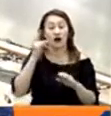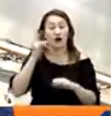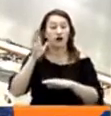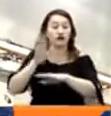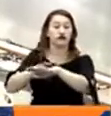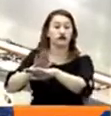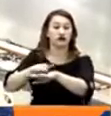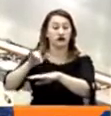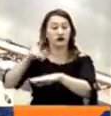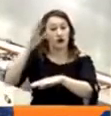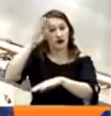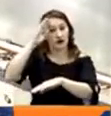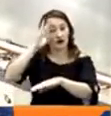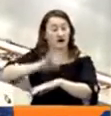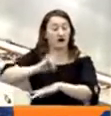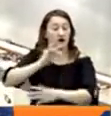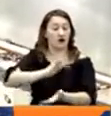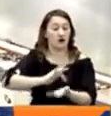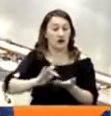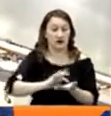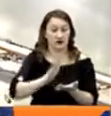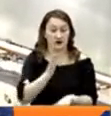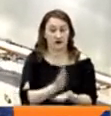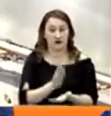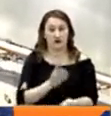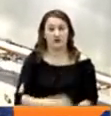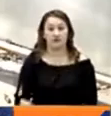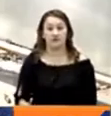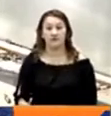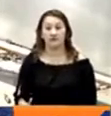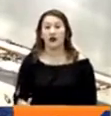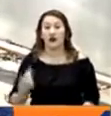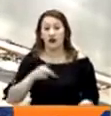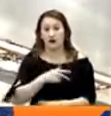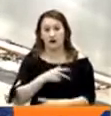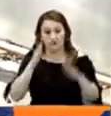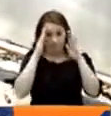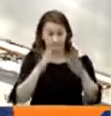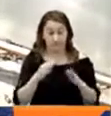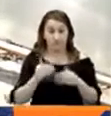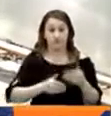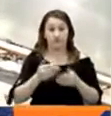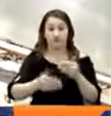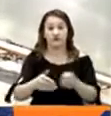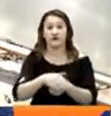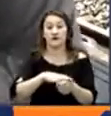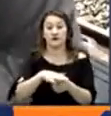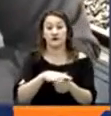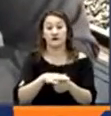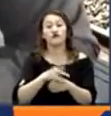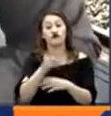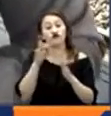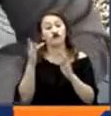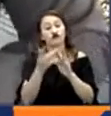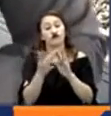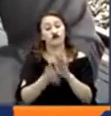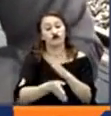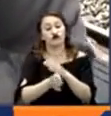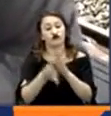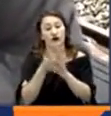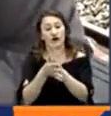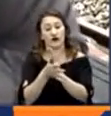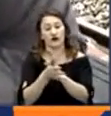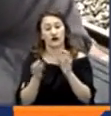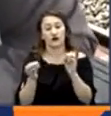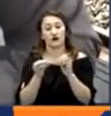ante cualquier emergencia que se pueda presentar en los recorridos. Nosotros vamos a estar muy atentos al desarrollo de esta situación. Sigan ustedes con más información en